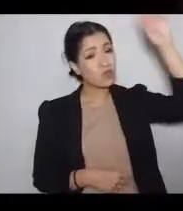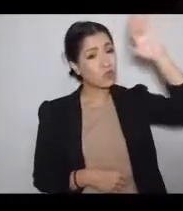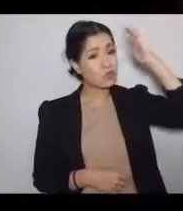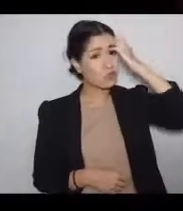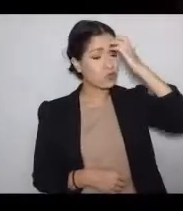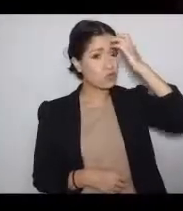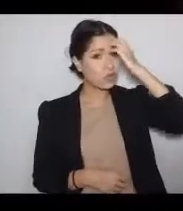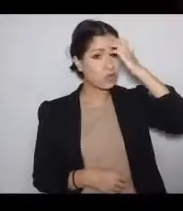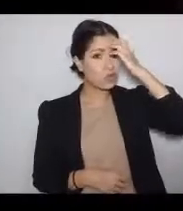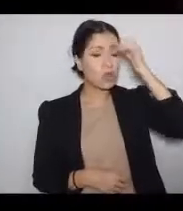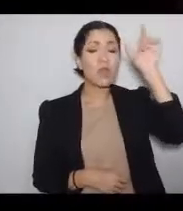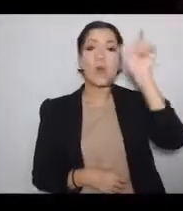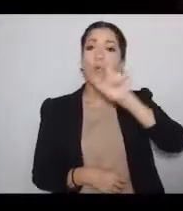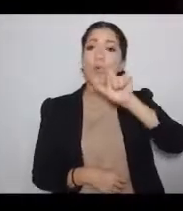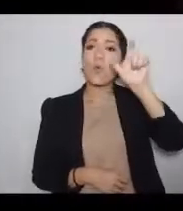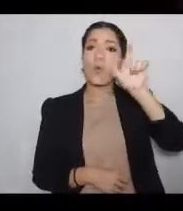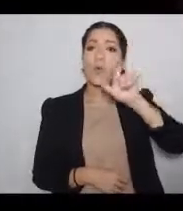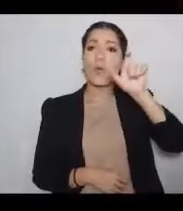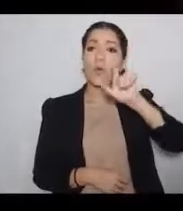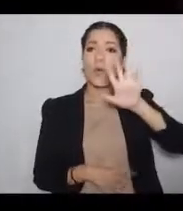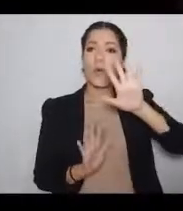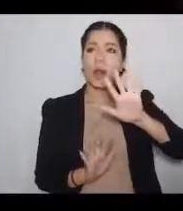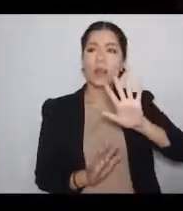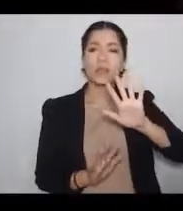fue un eclipse de luna.